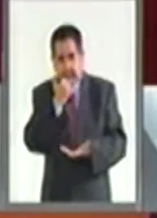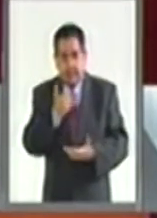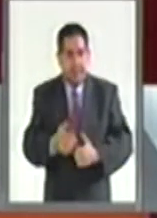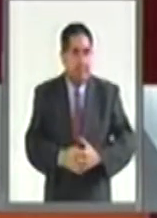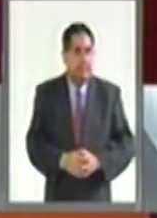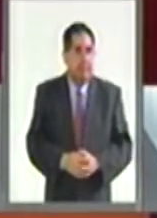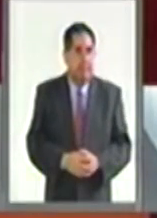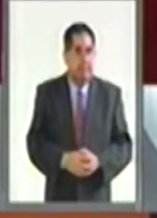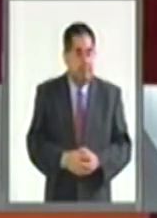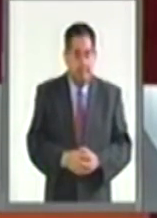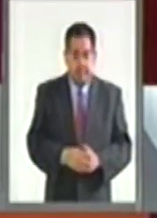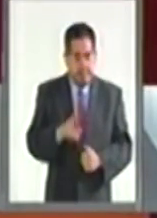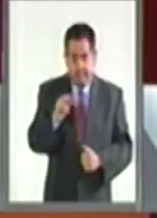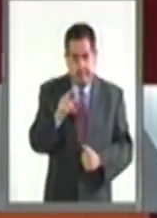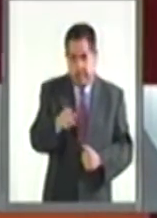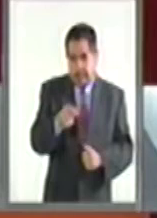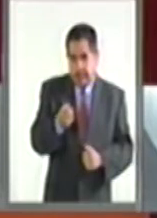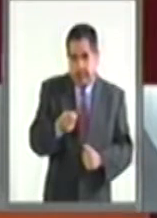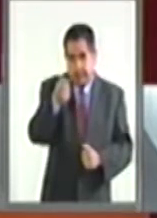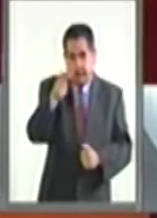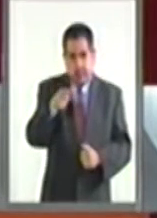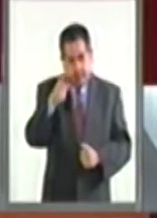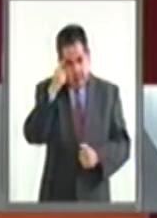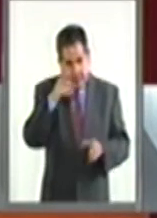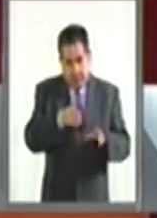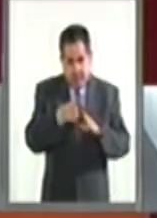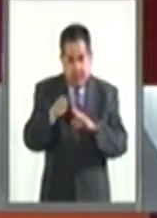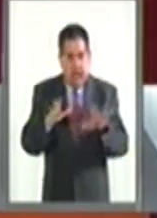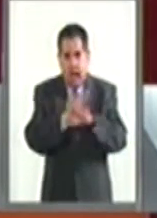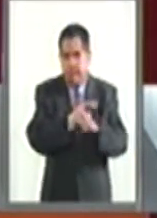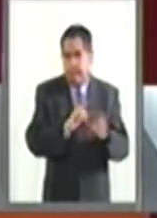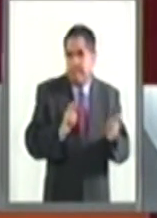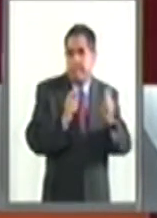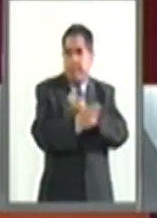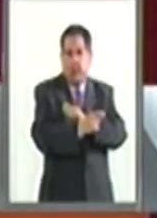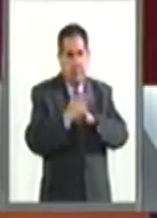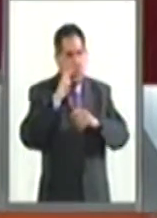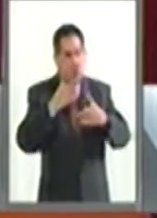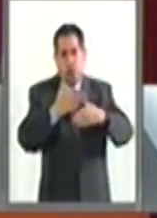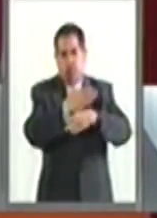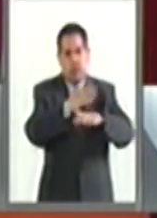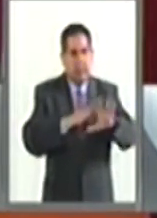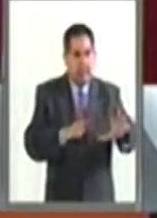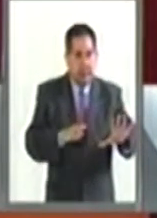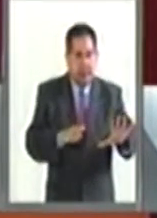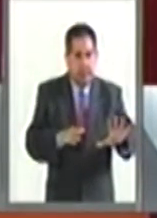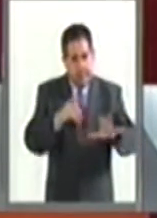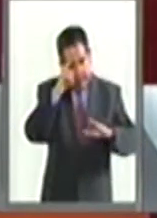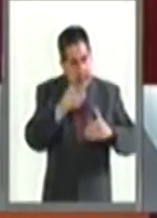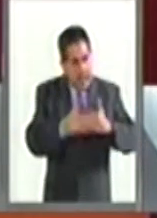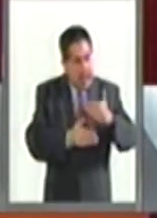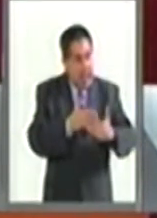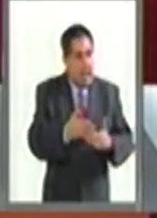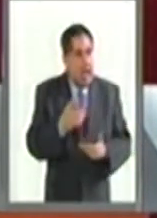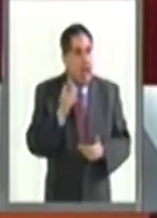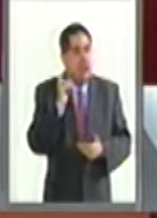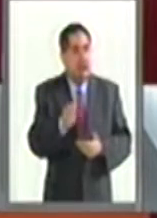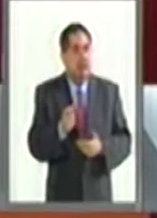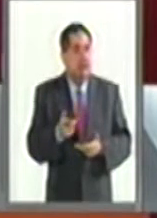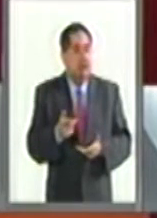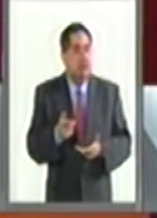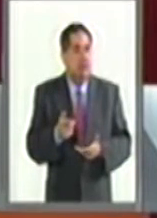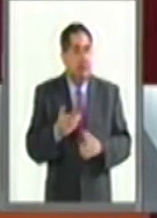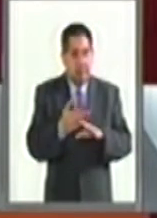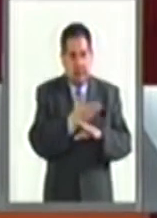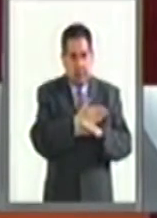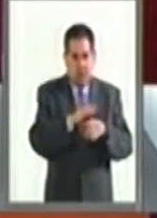federativa. No es la primera vez que se opta por la transición de materias que de origen eran